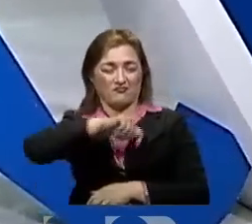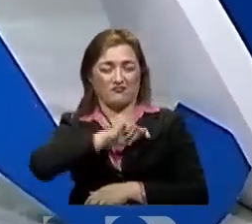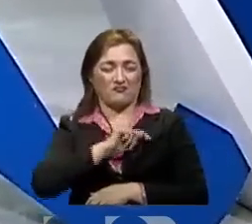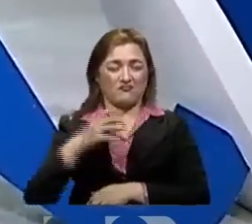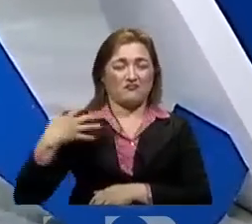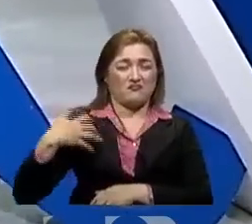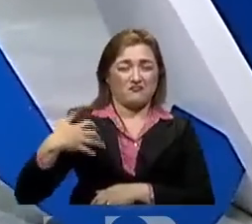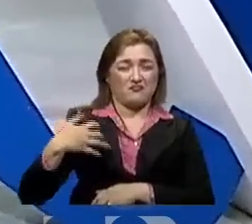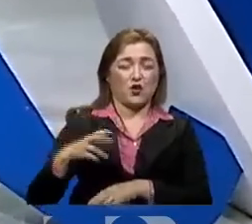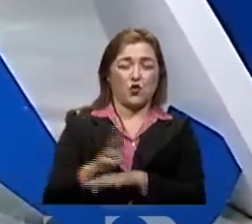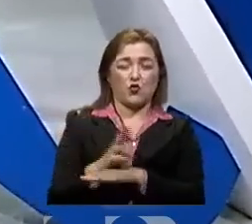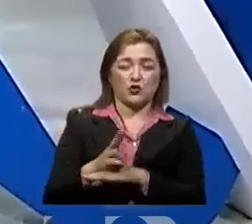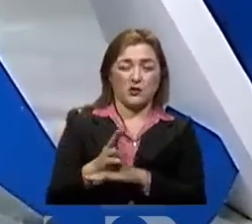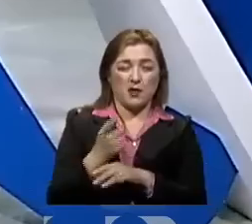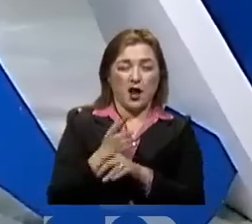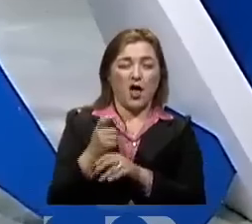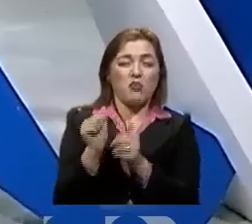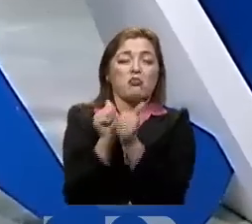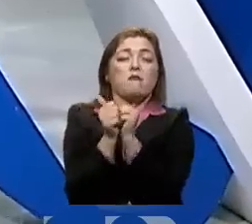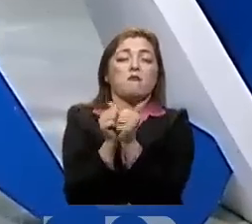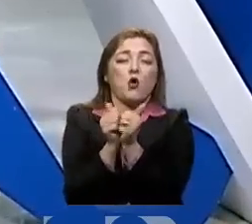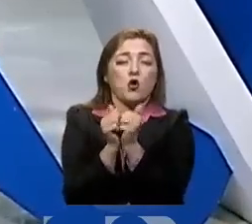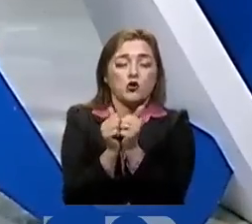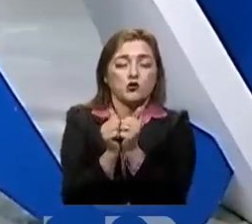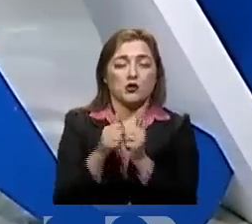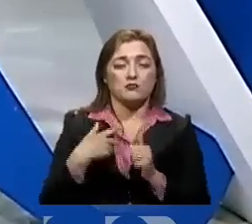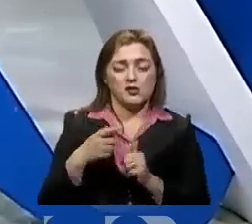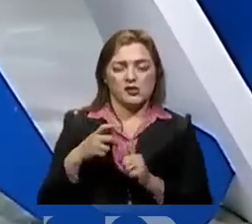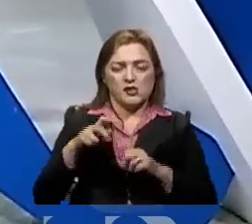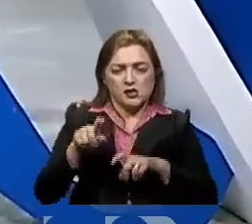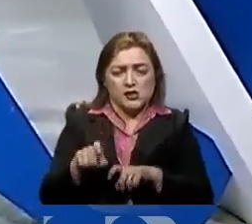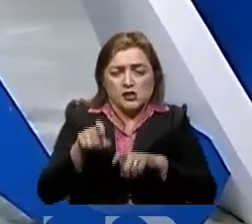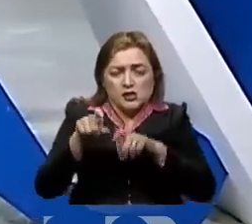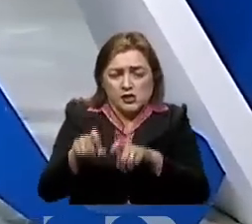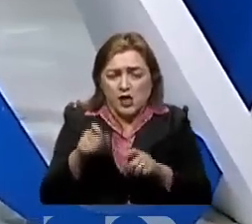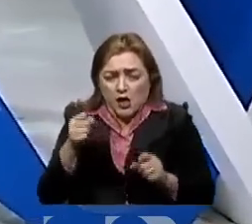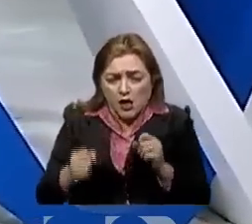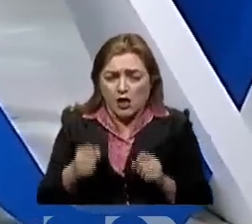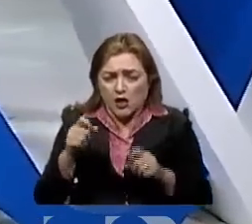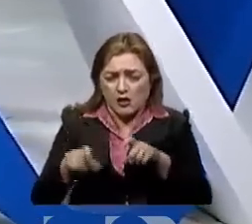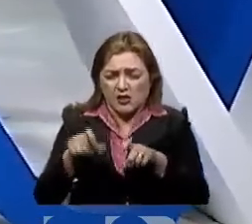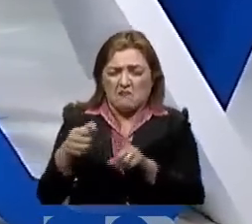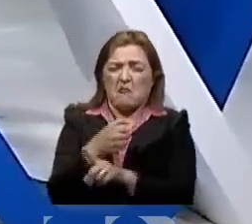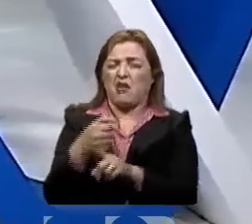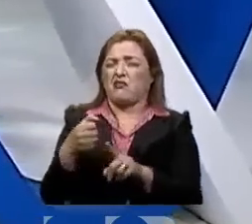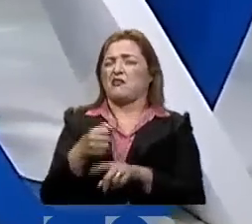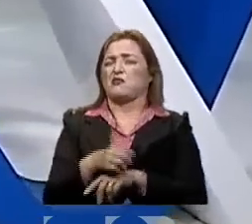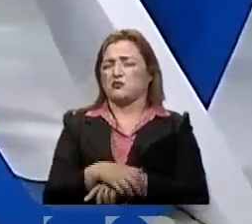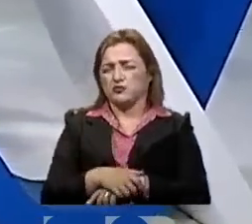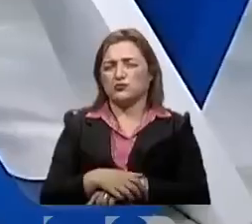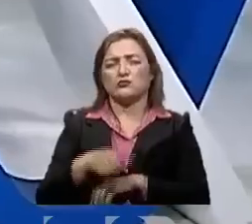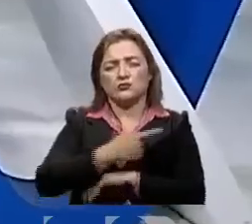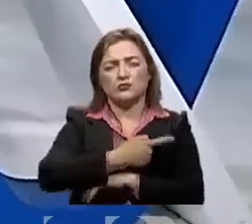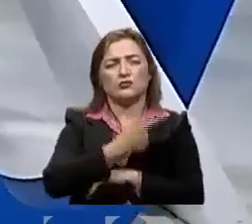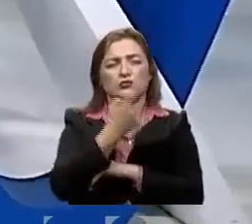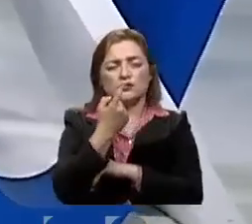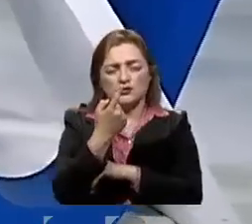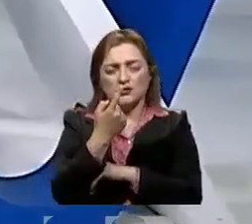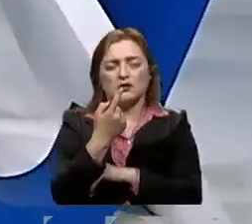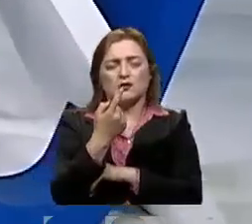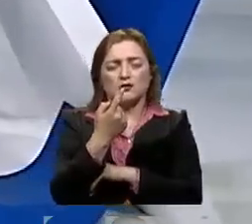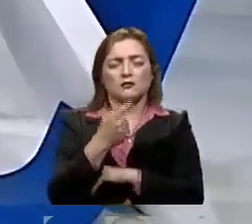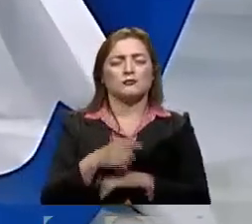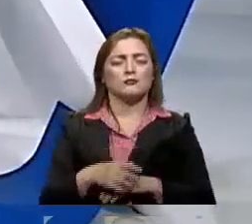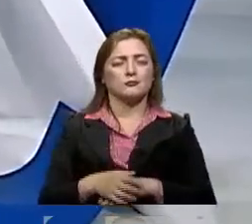Argentina, para cacería, para carreras, y terminan siendo absolutamente maltratados. El día de hoy es precisamente para